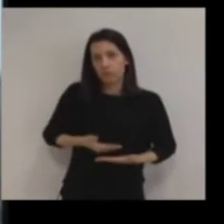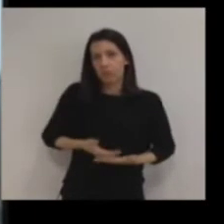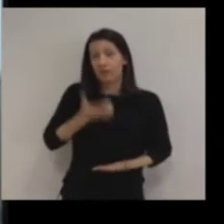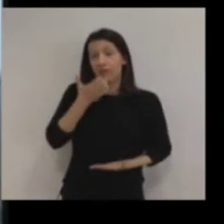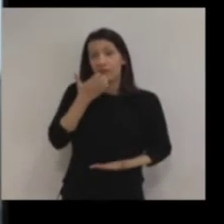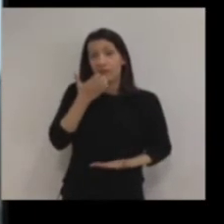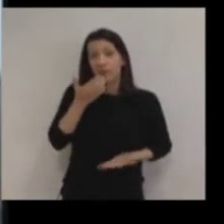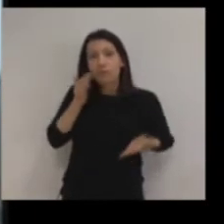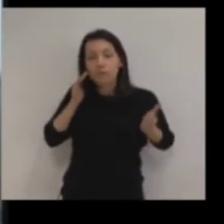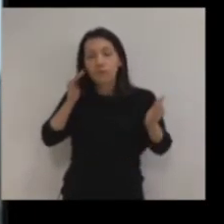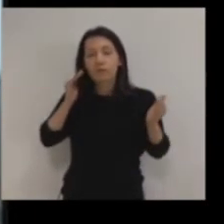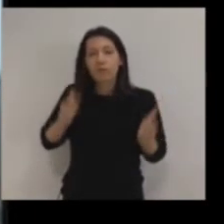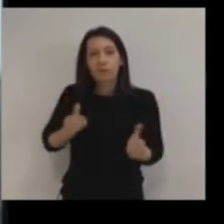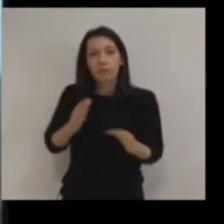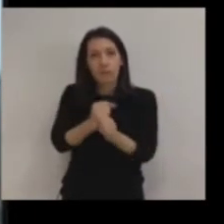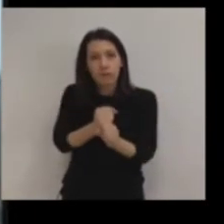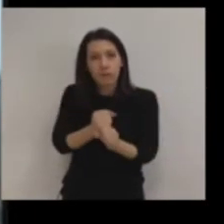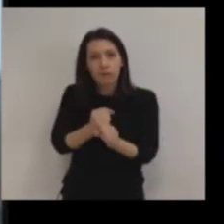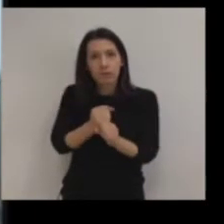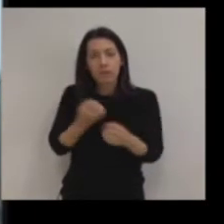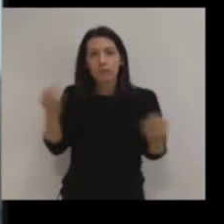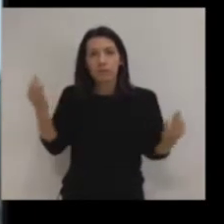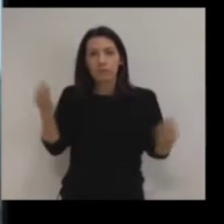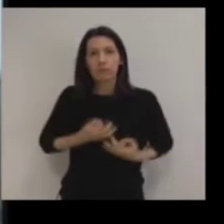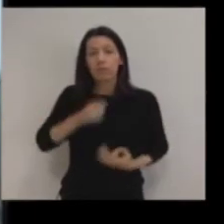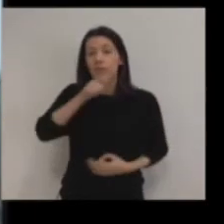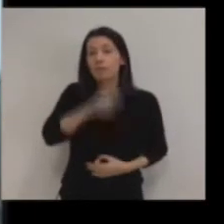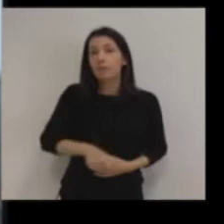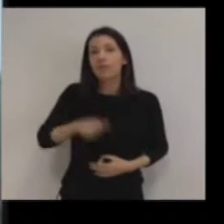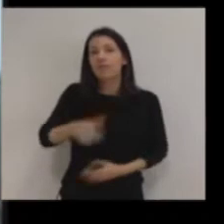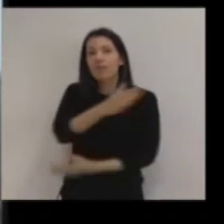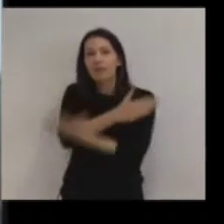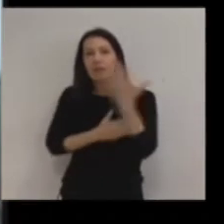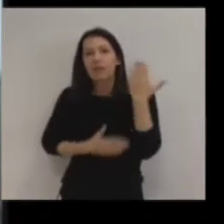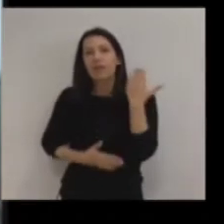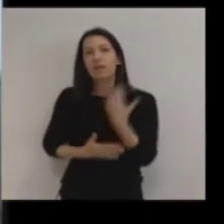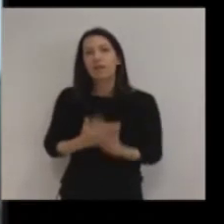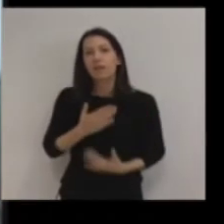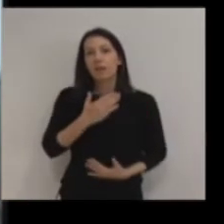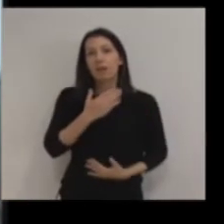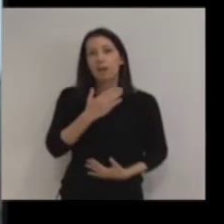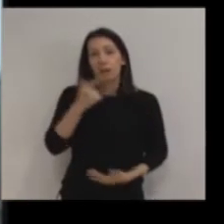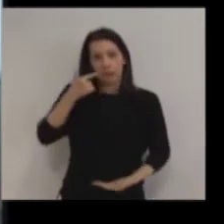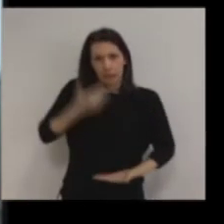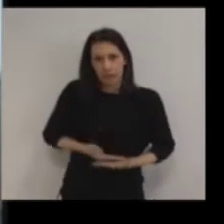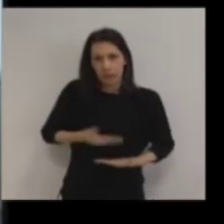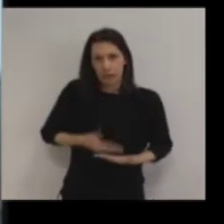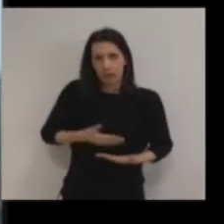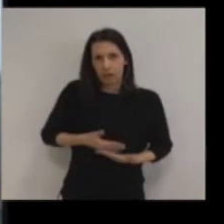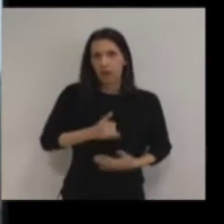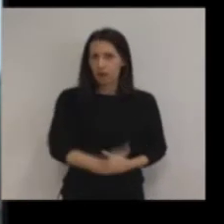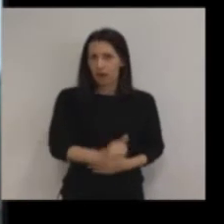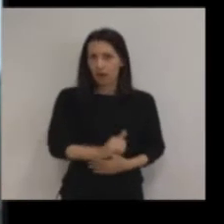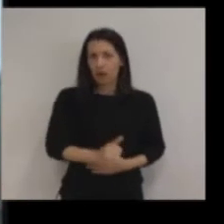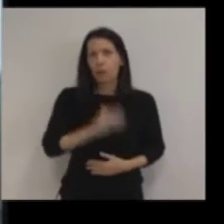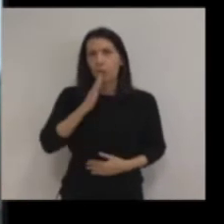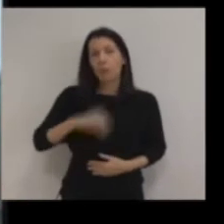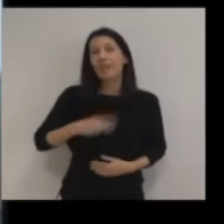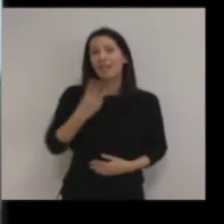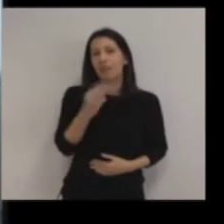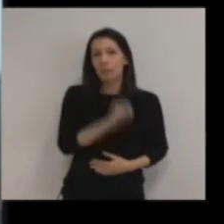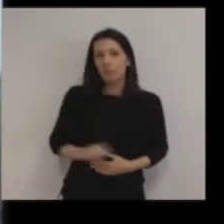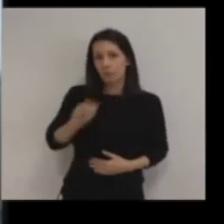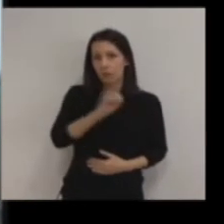centramos más específicamente, personas con discapacidad que tienen certificado, está cerca de los 3